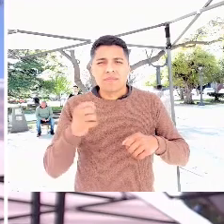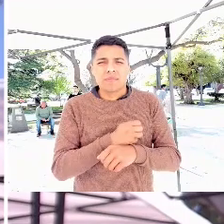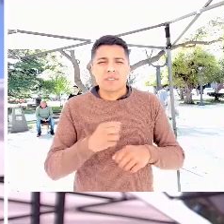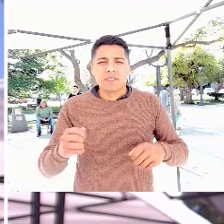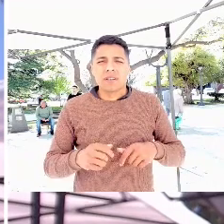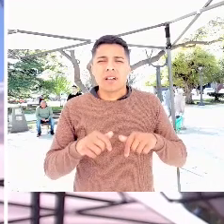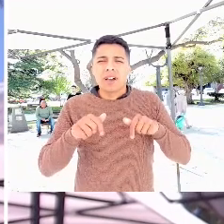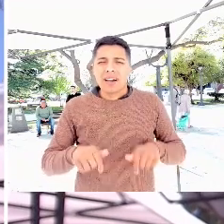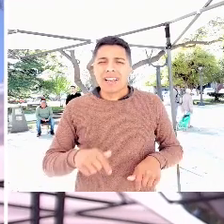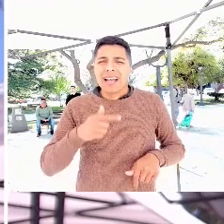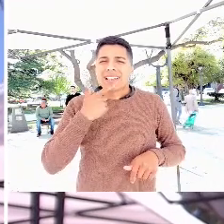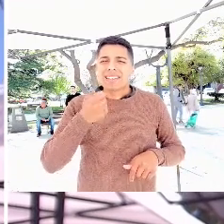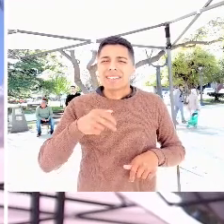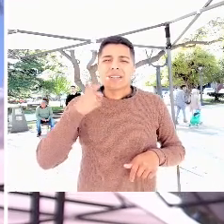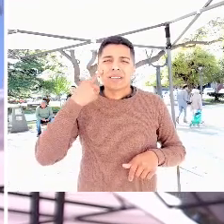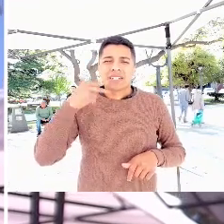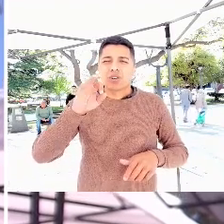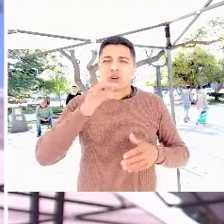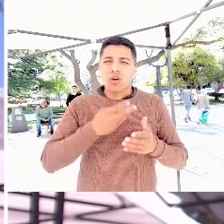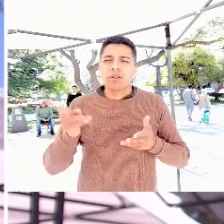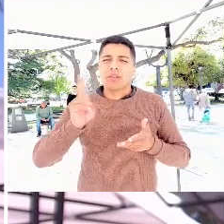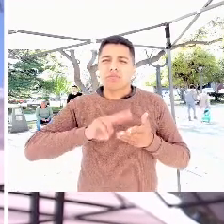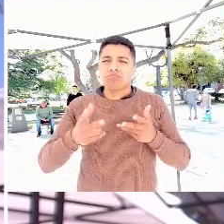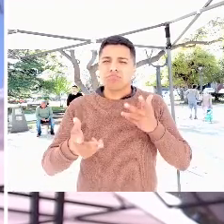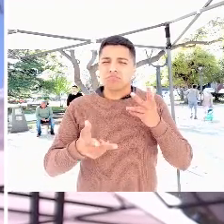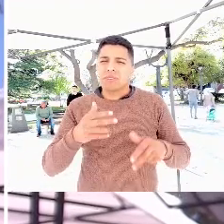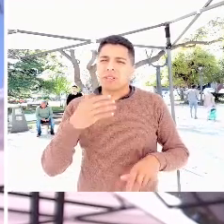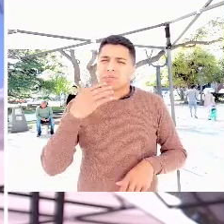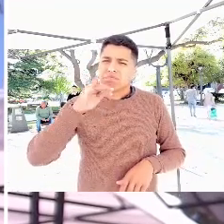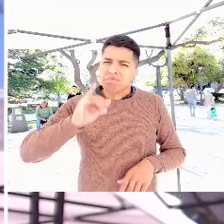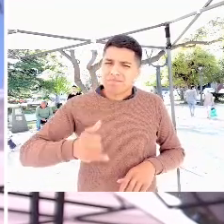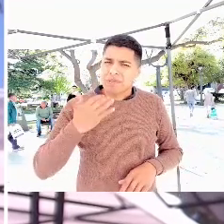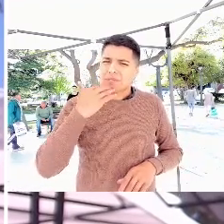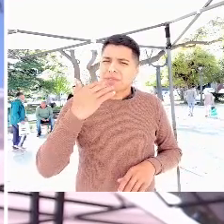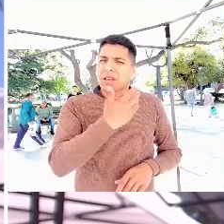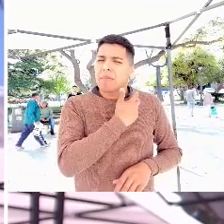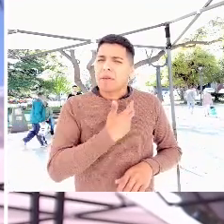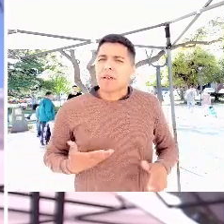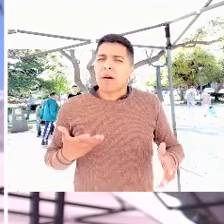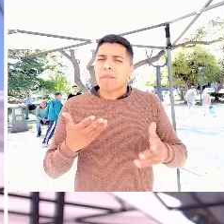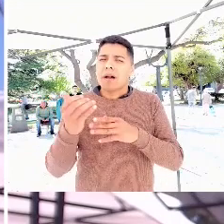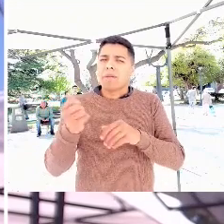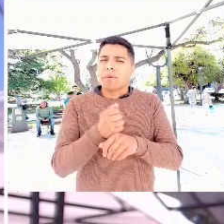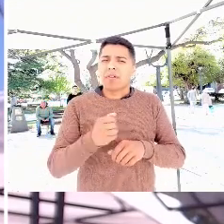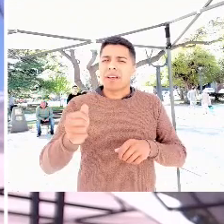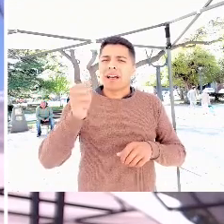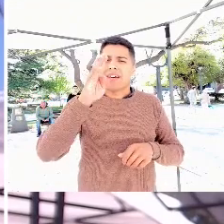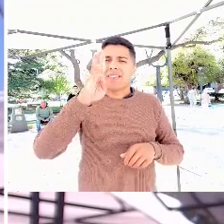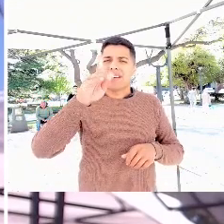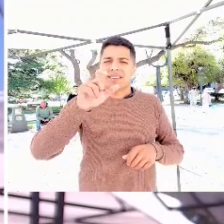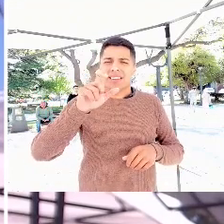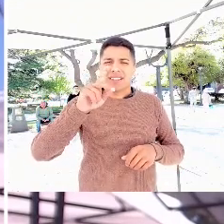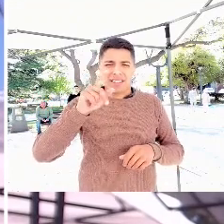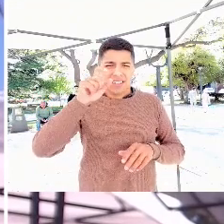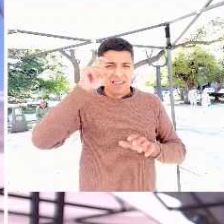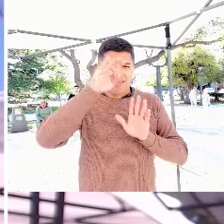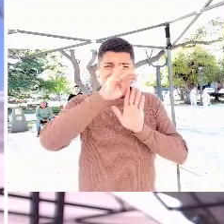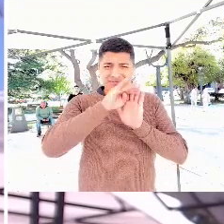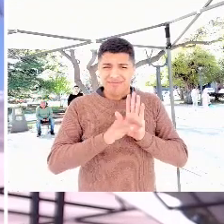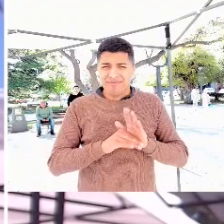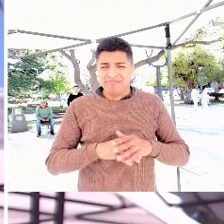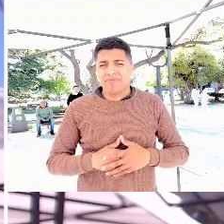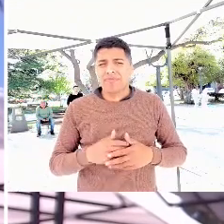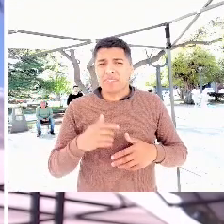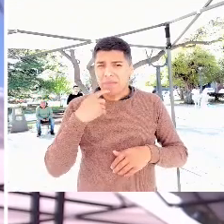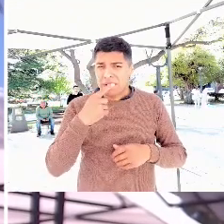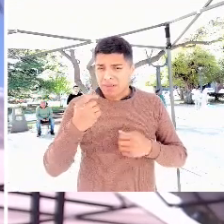Aprobado. Concejal Santino nuevamente tiene la palabra. Sí, señor presidente, solicito la aprobación de los puntos A, B, C, D y E de la orden del día.